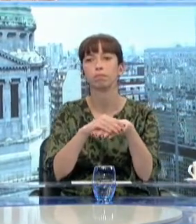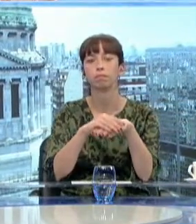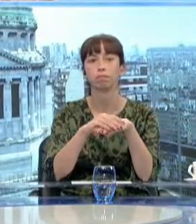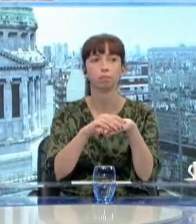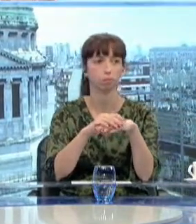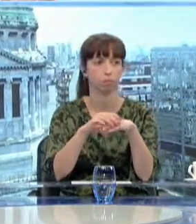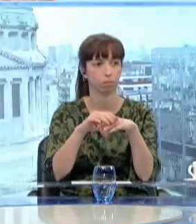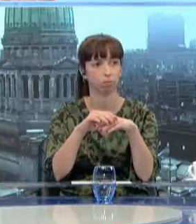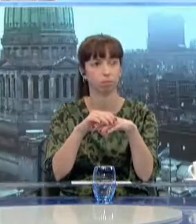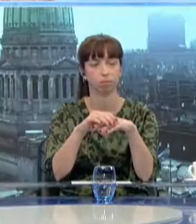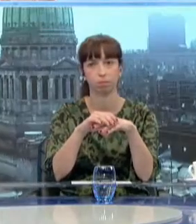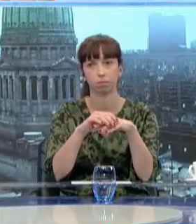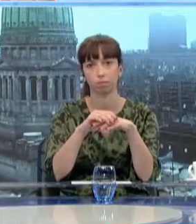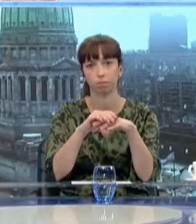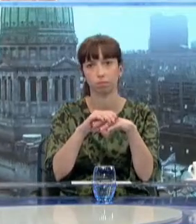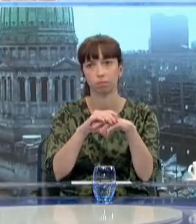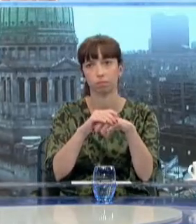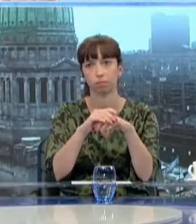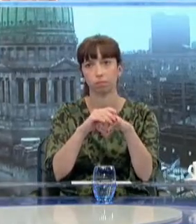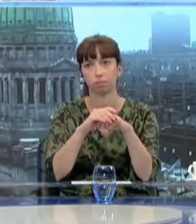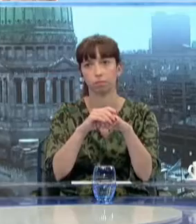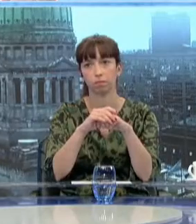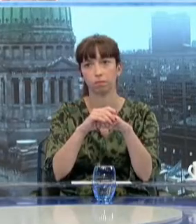incluyó la devaluación